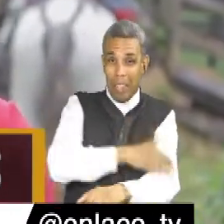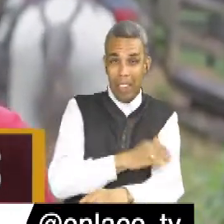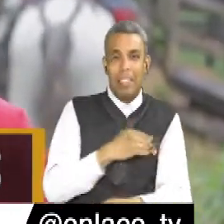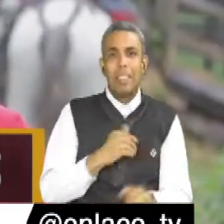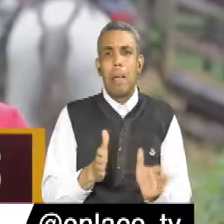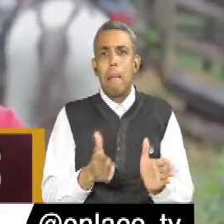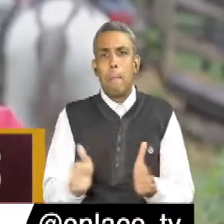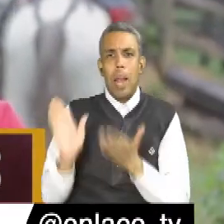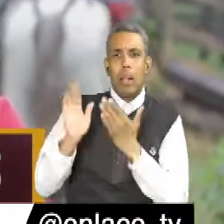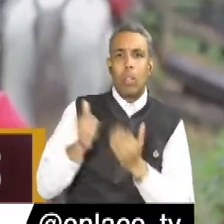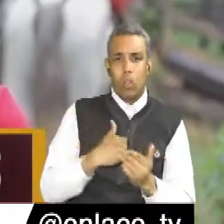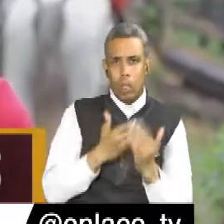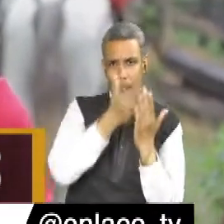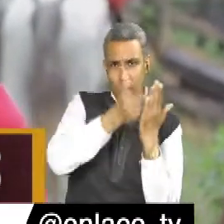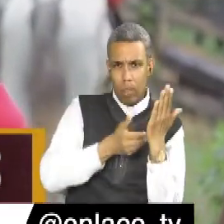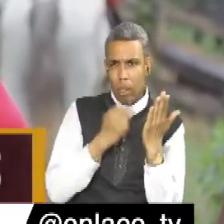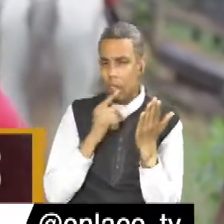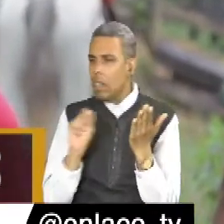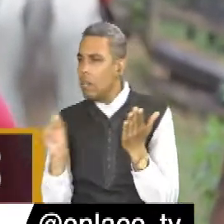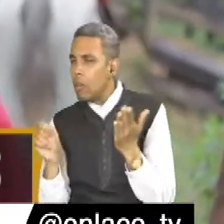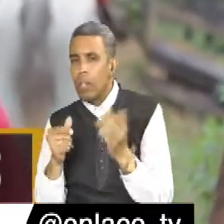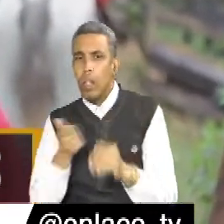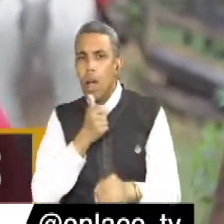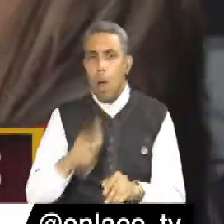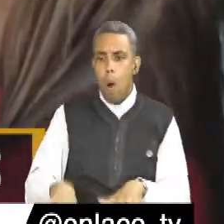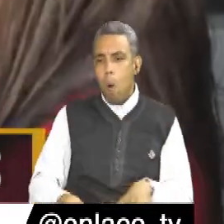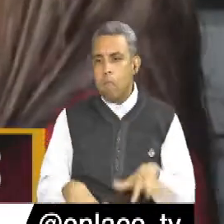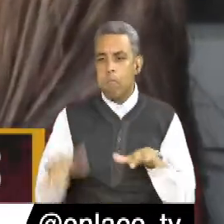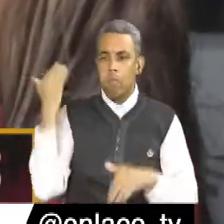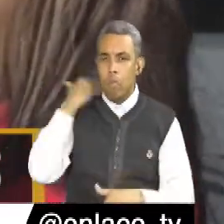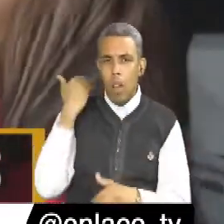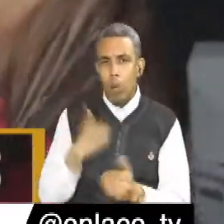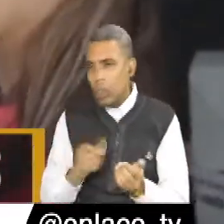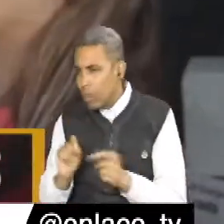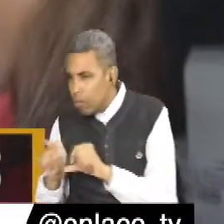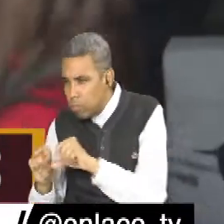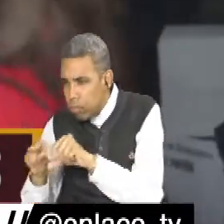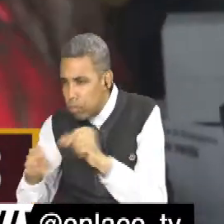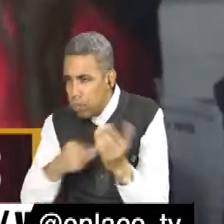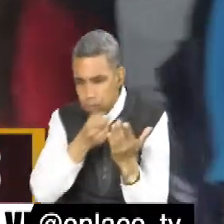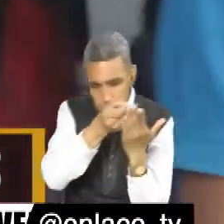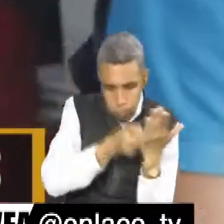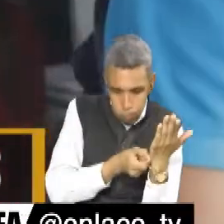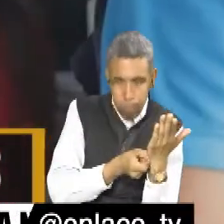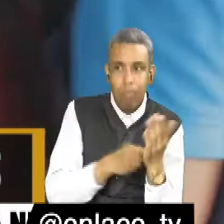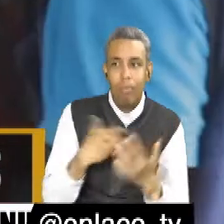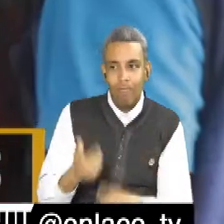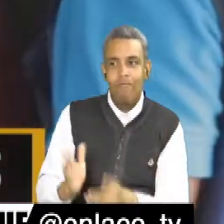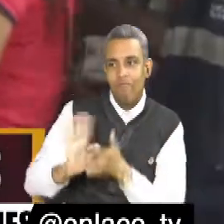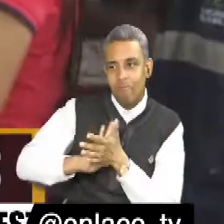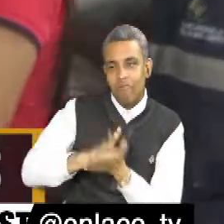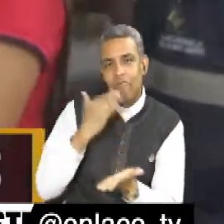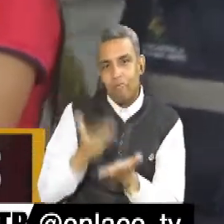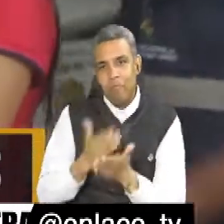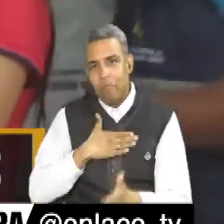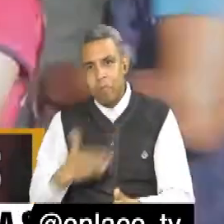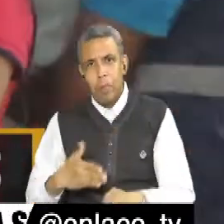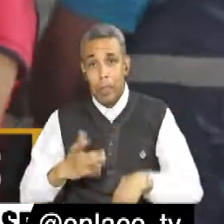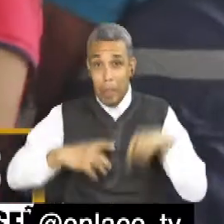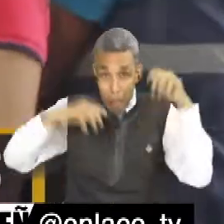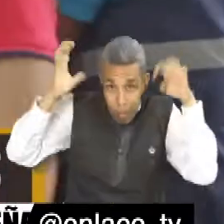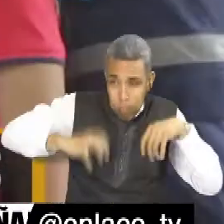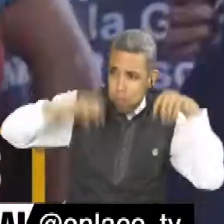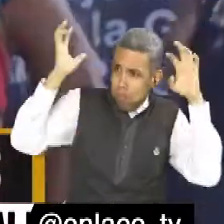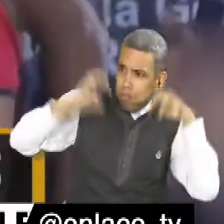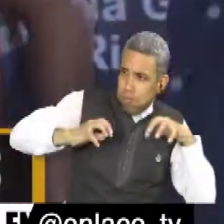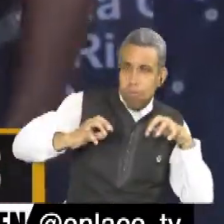que realmente han sido afectadas pudieran recibir estas ayudas. En medio de las lluvias de las últimas horas se han cumplido estas labores sociales en